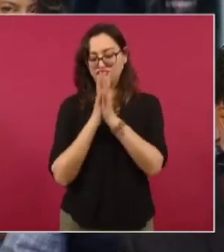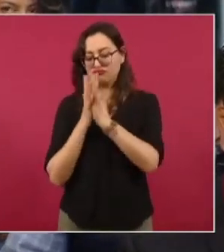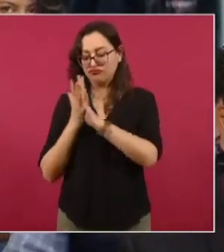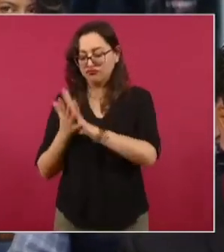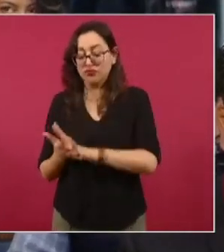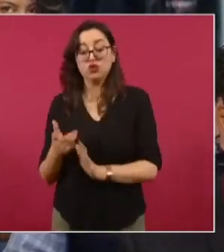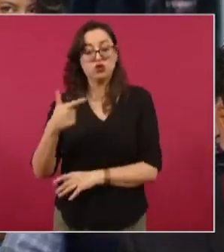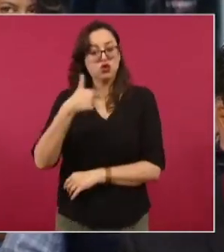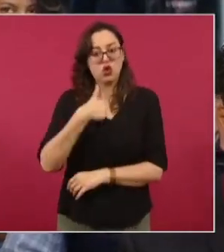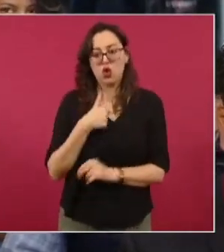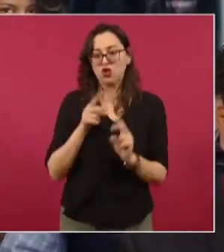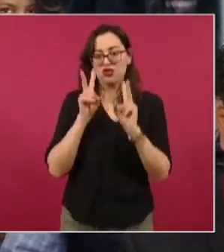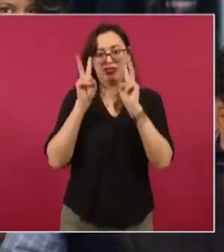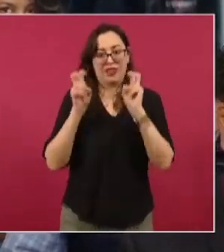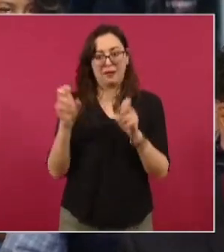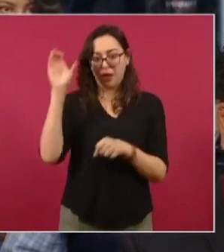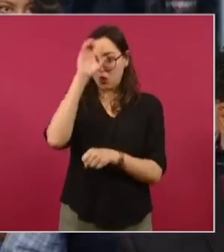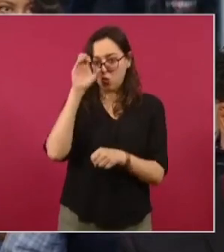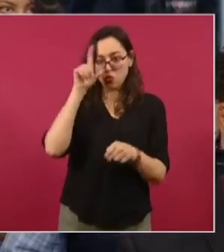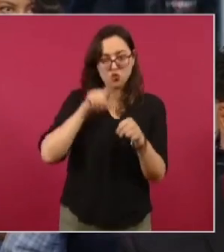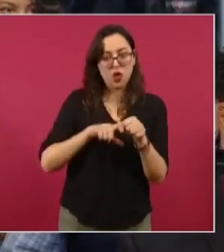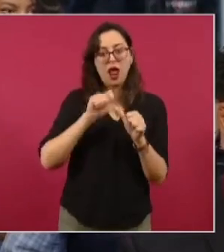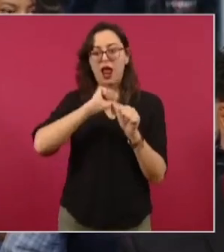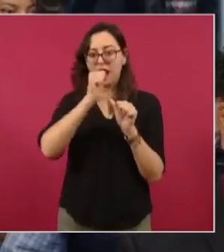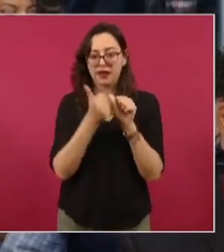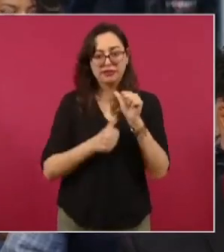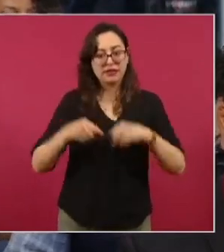yo me dedico a la cultura también soy artista escénico